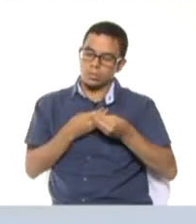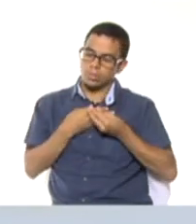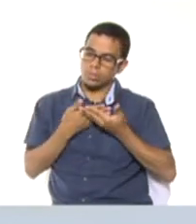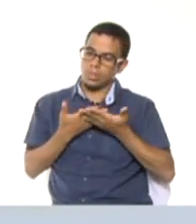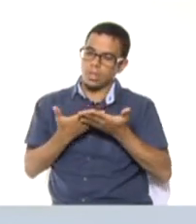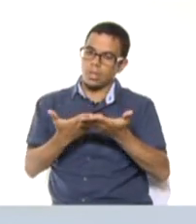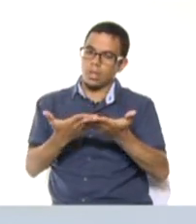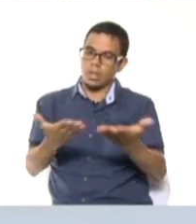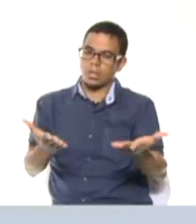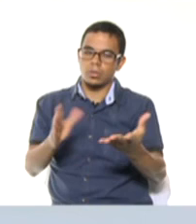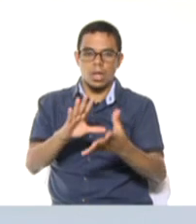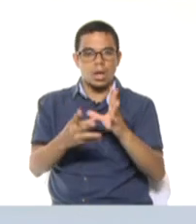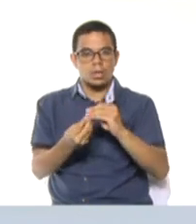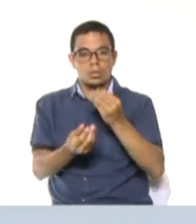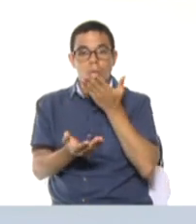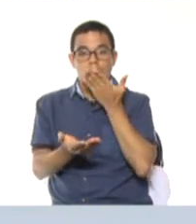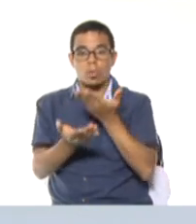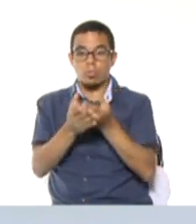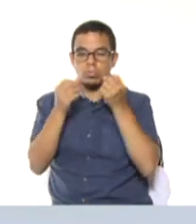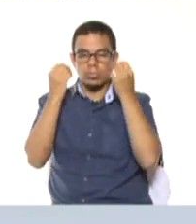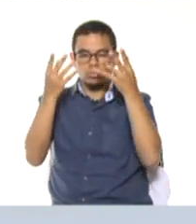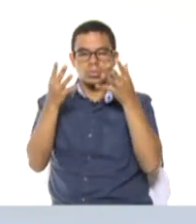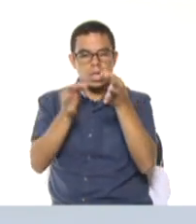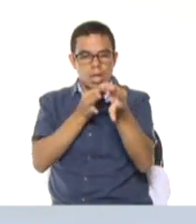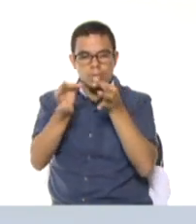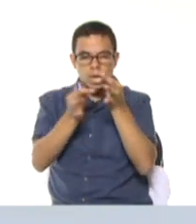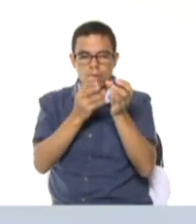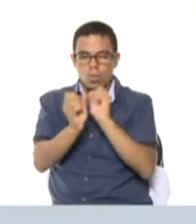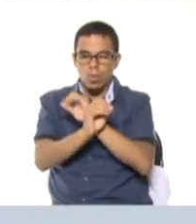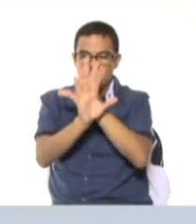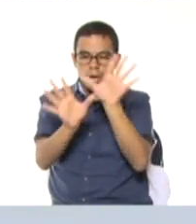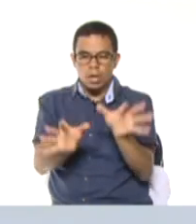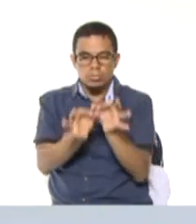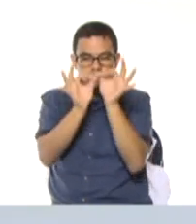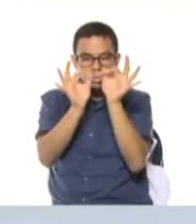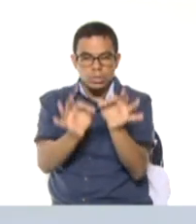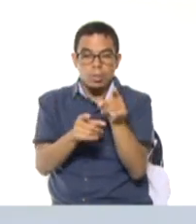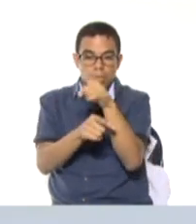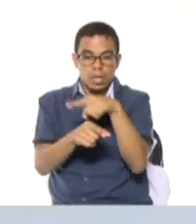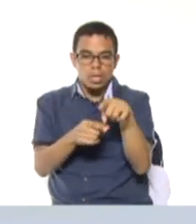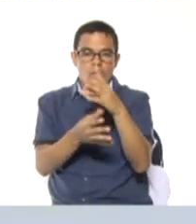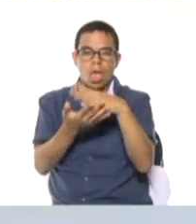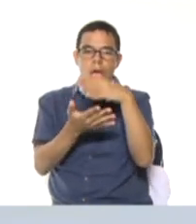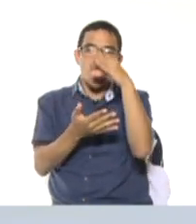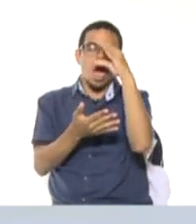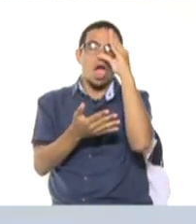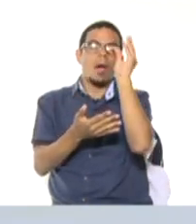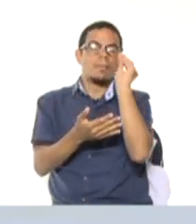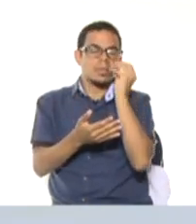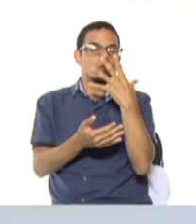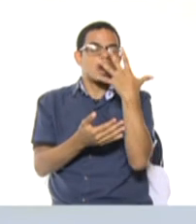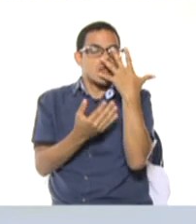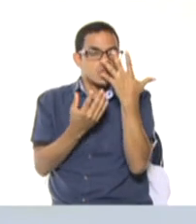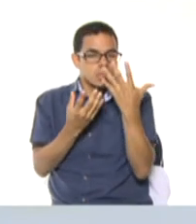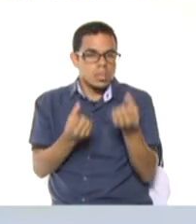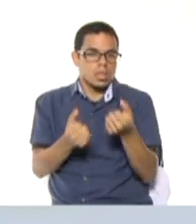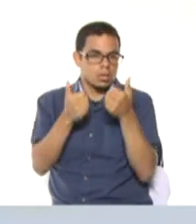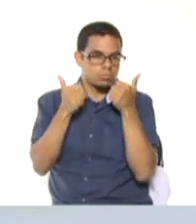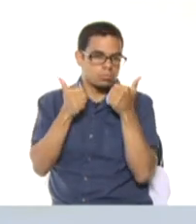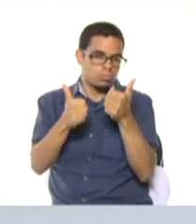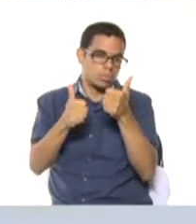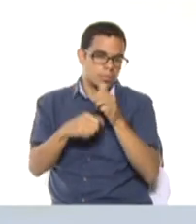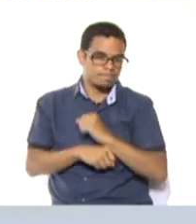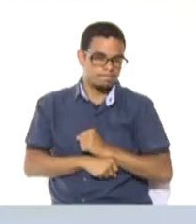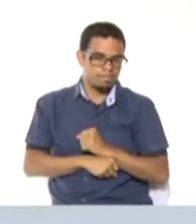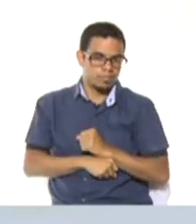cada una de esas instrucciones de forma clara, precisa y concisa para que ellos puedan entender ese conocimiento que nosotros queremos